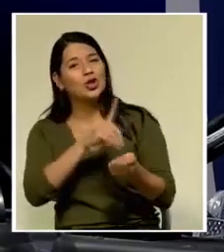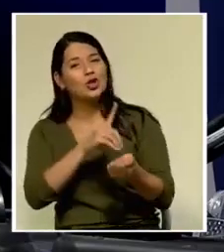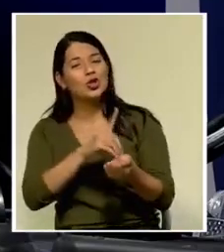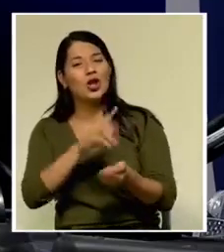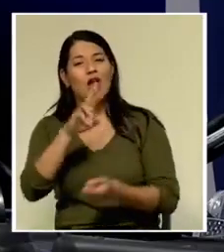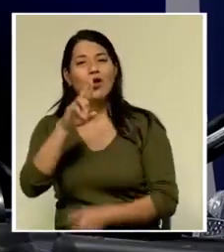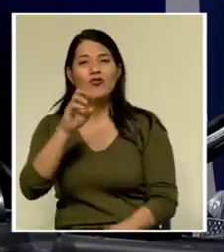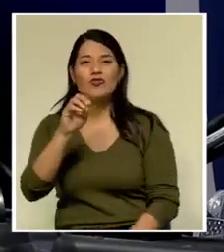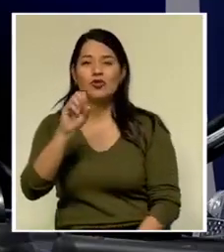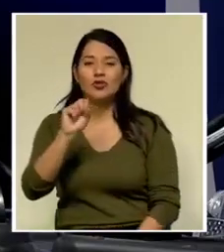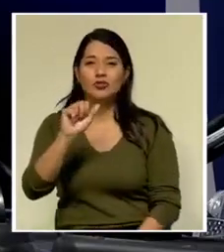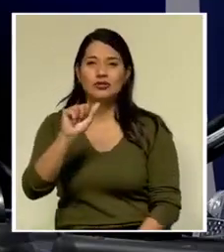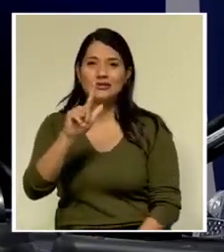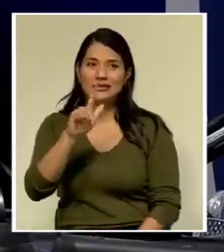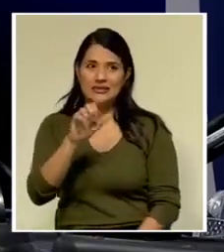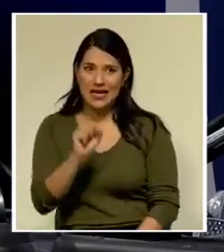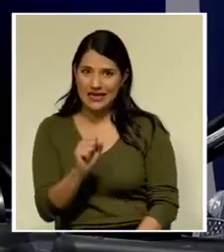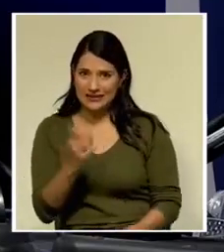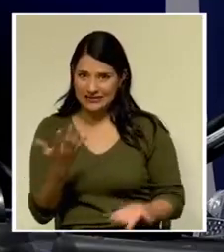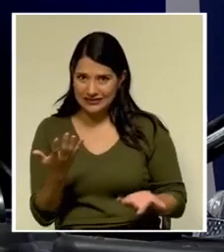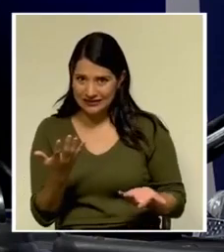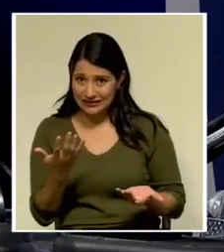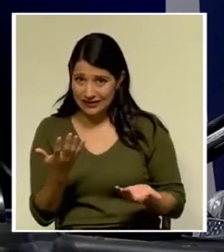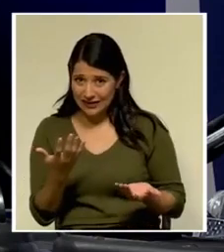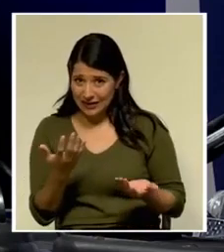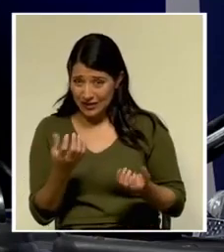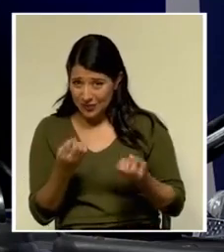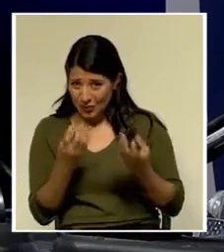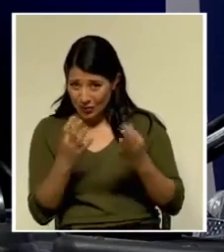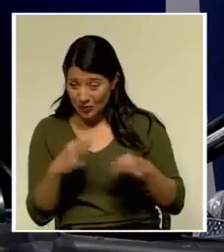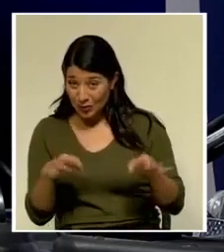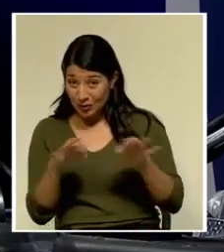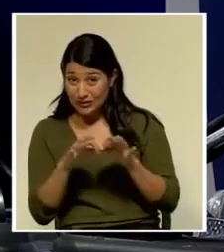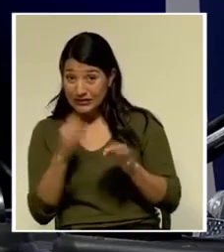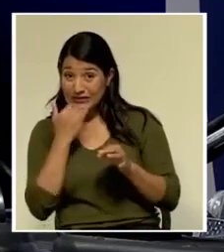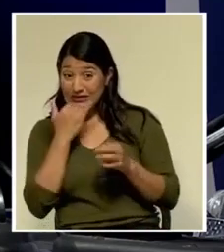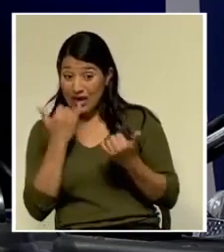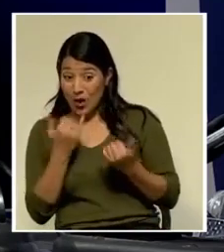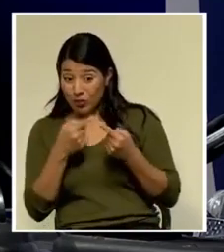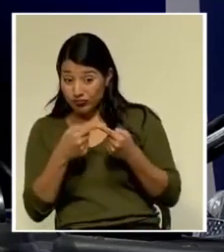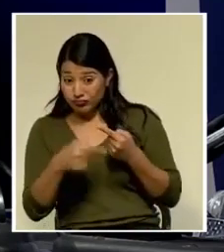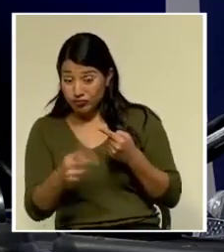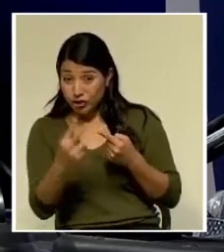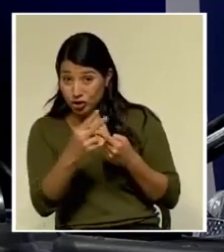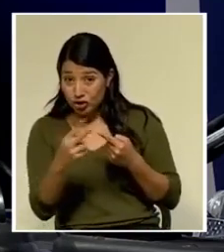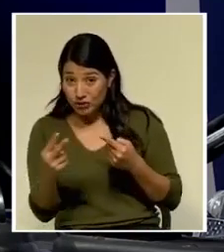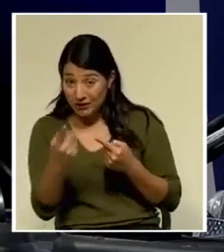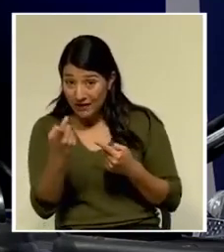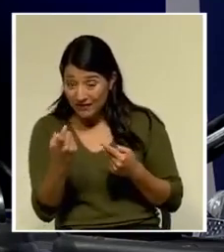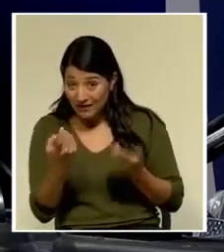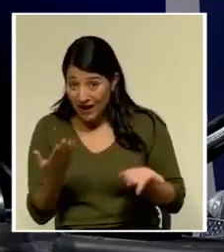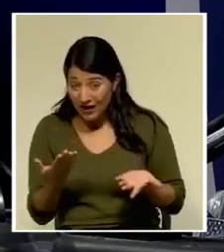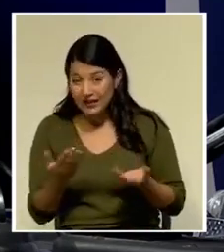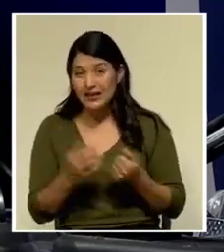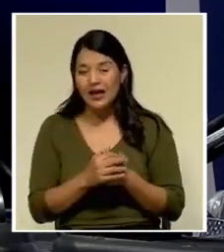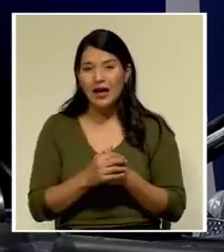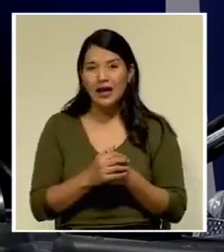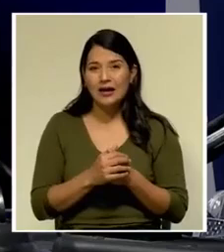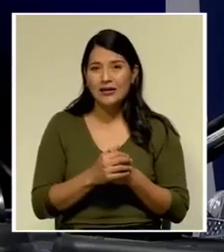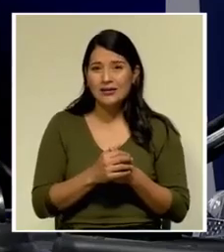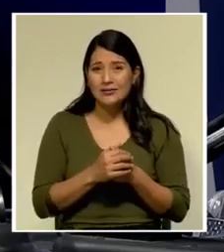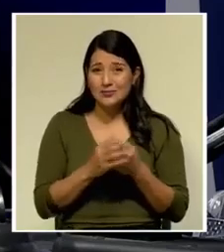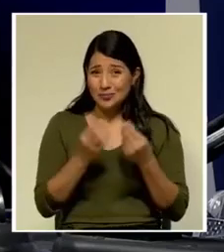Rosales cuánto pesan los errores en estas últimas semanas o en estas semanas del balotaje